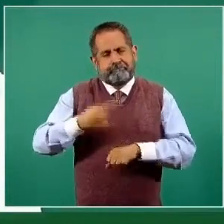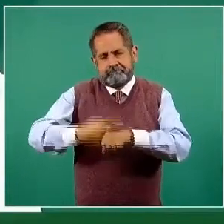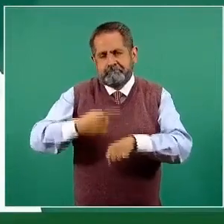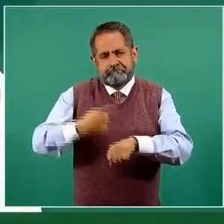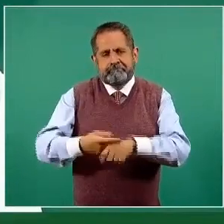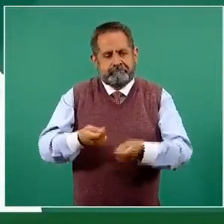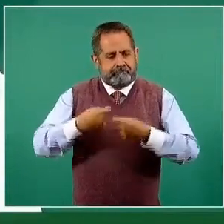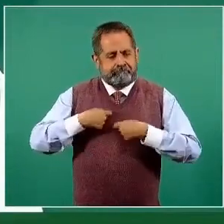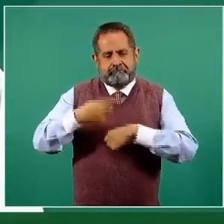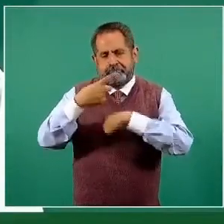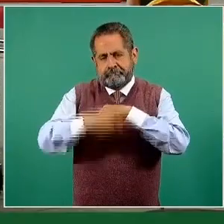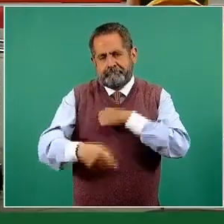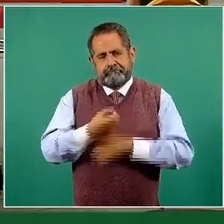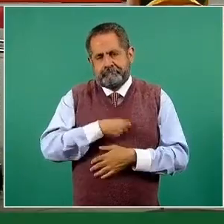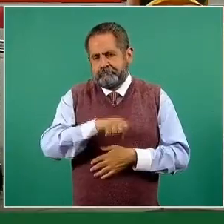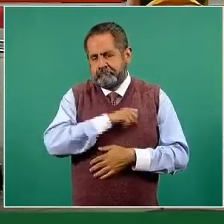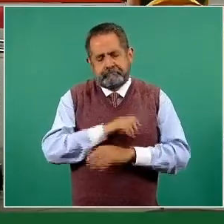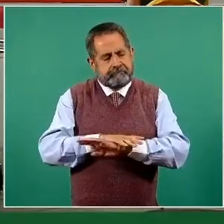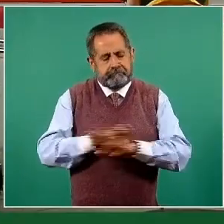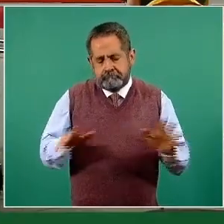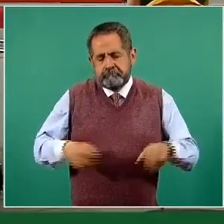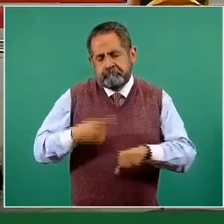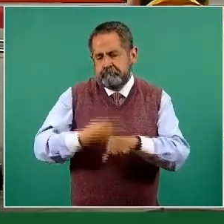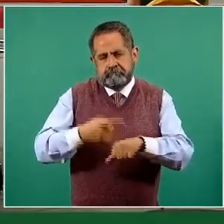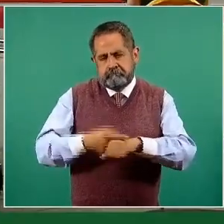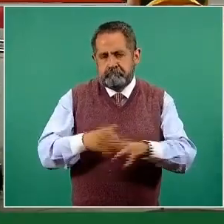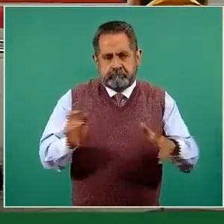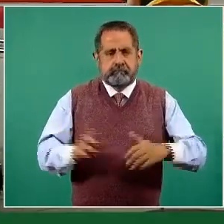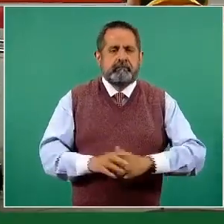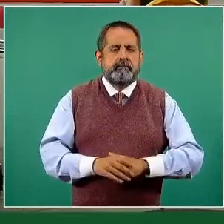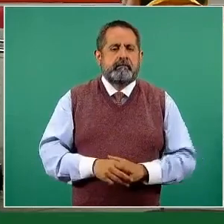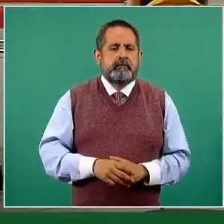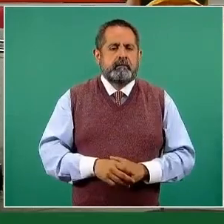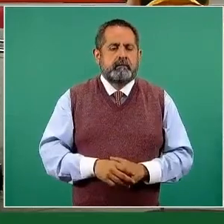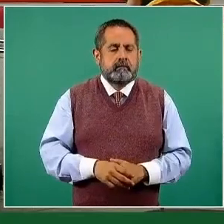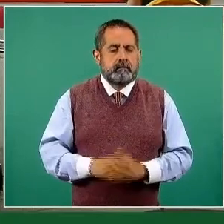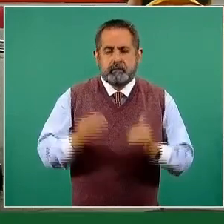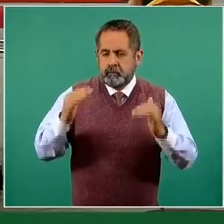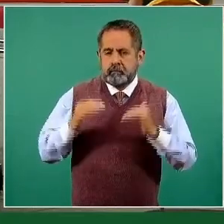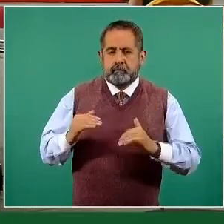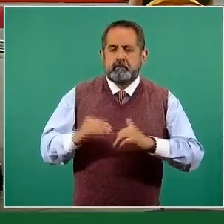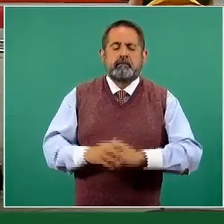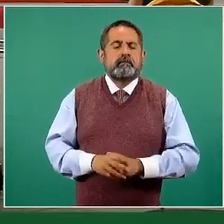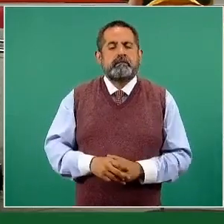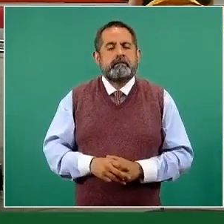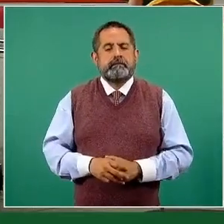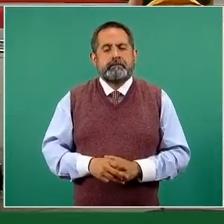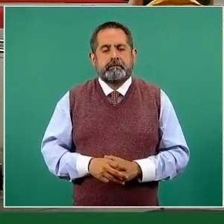malo para la salud, independientemente de la vacunación. La siguiente, por favor.